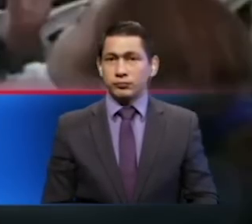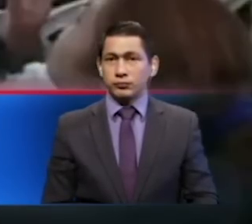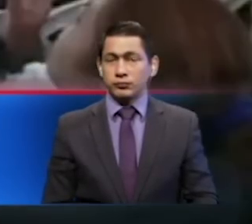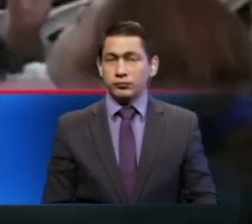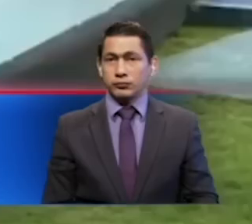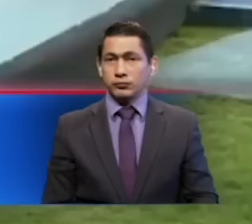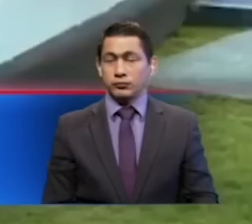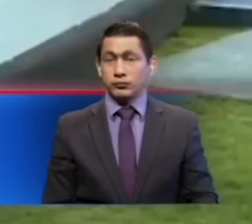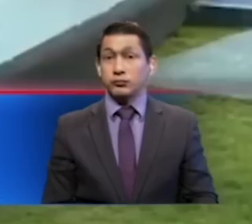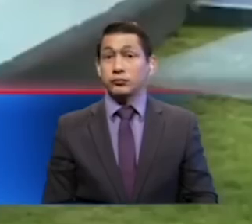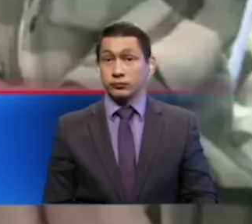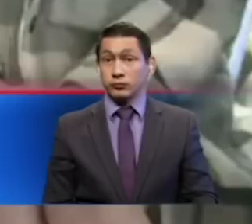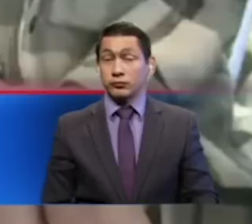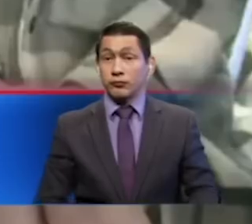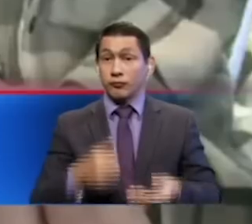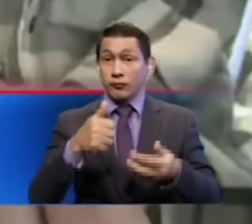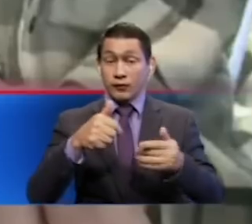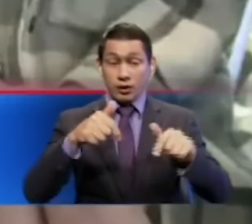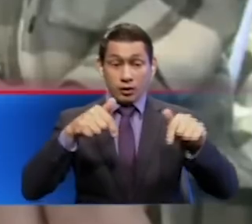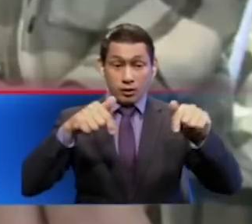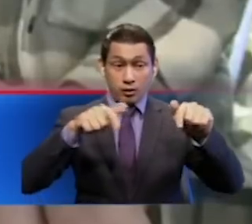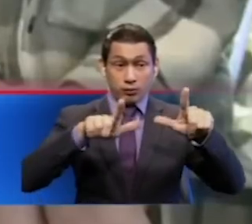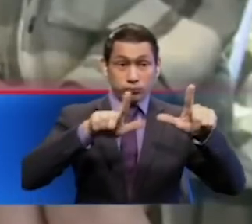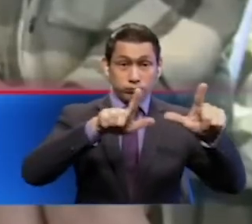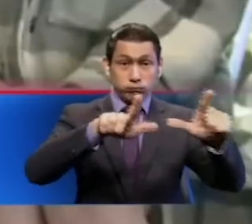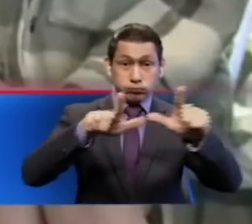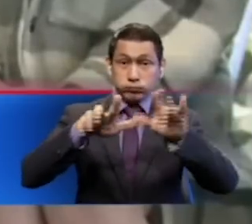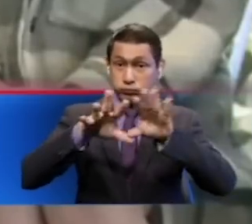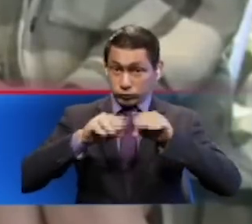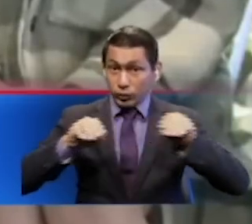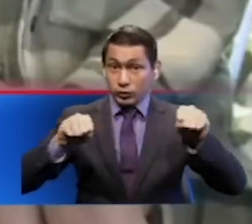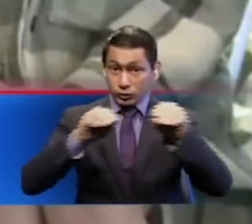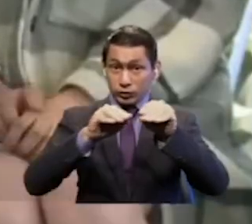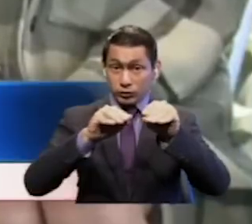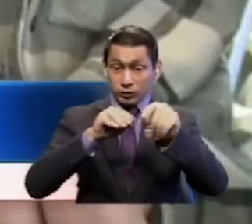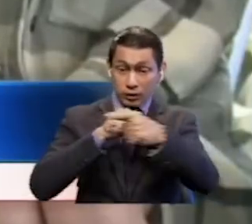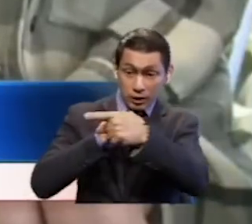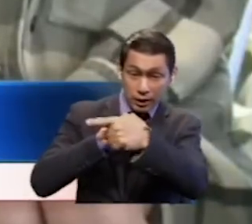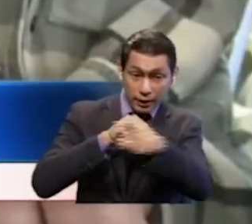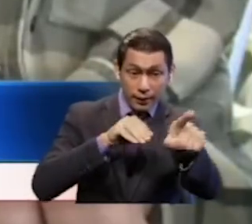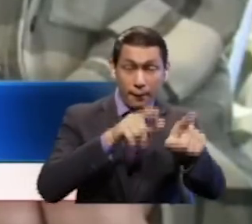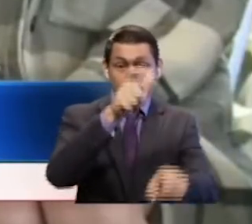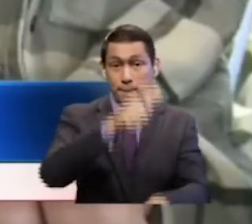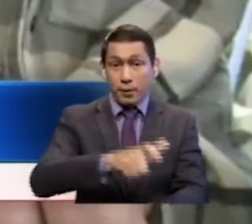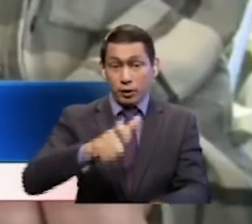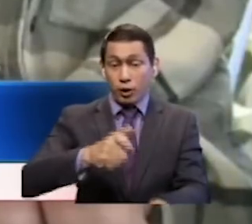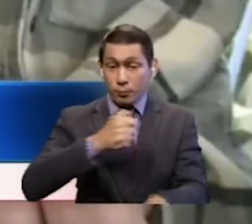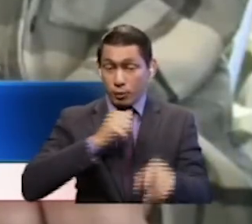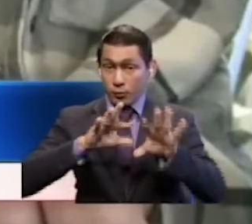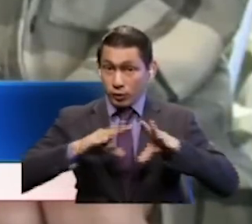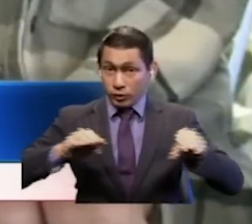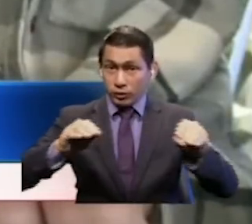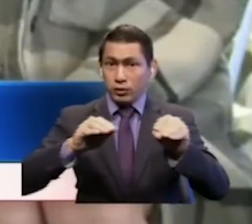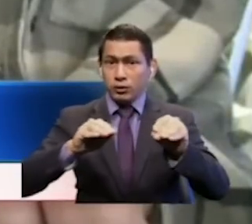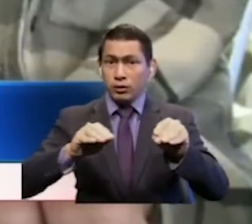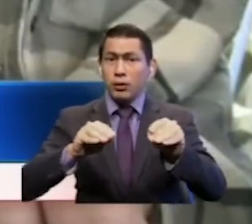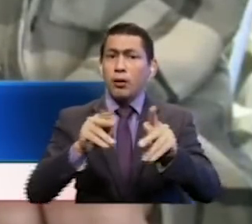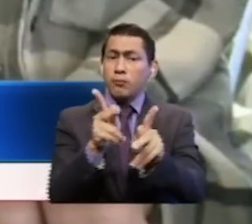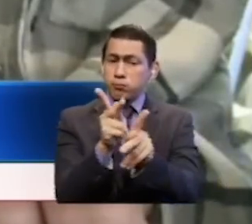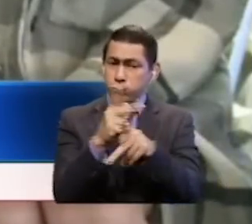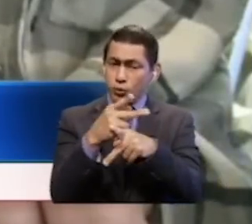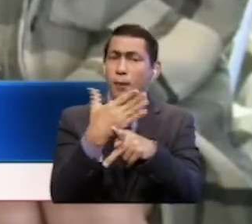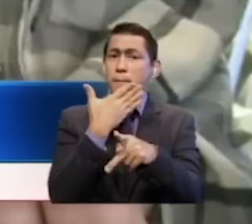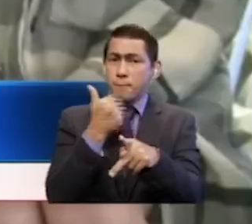Eso ayuda a aumentar la producción porque ahora los nuevos propietarios pueden planificar de